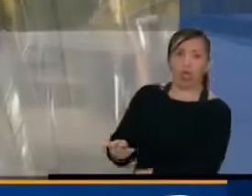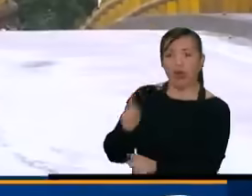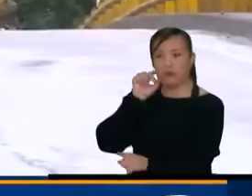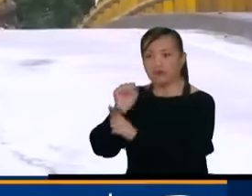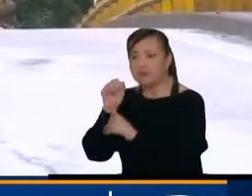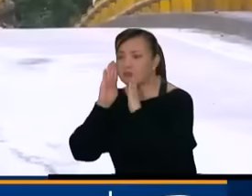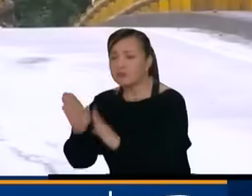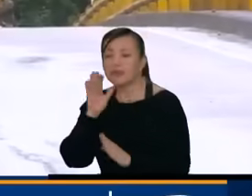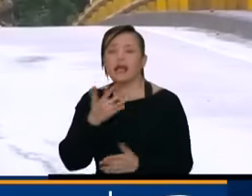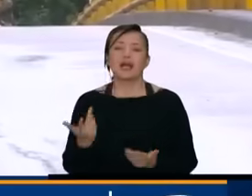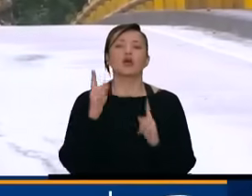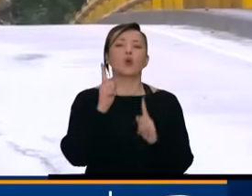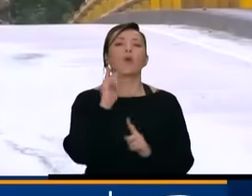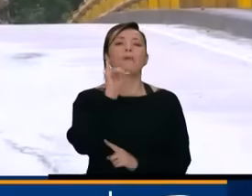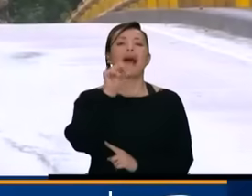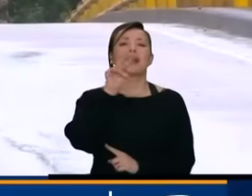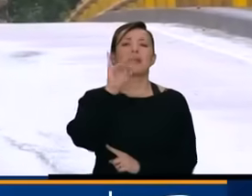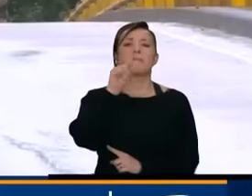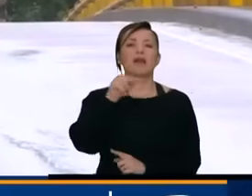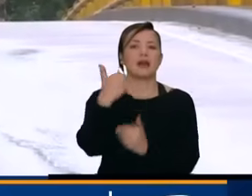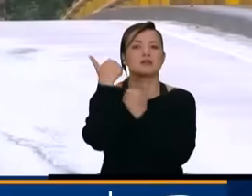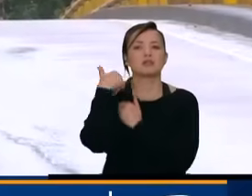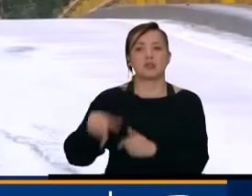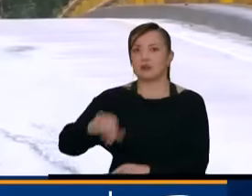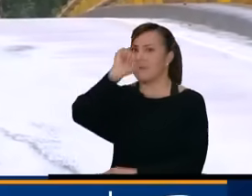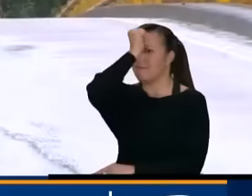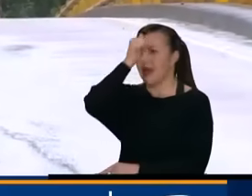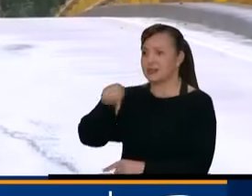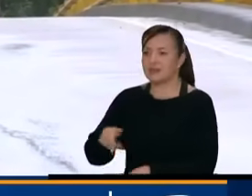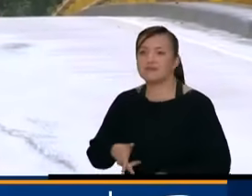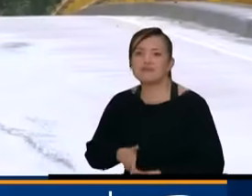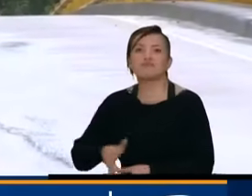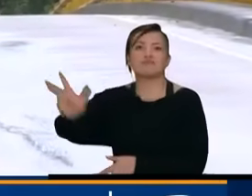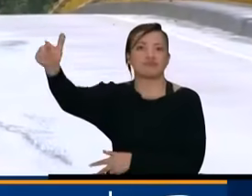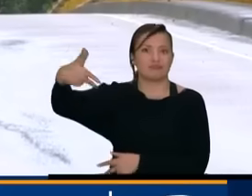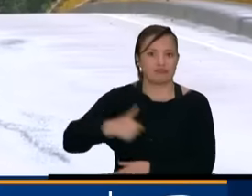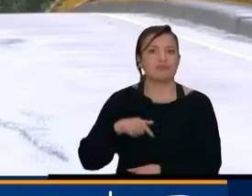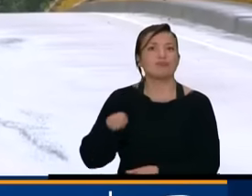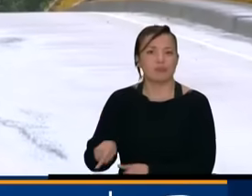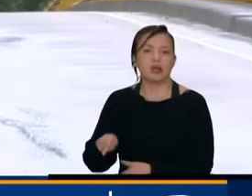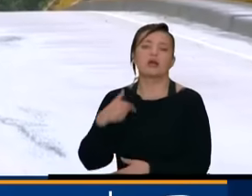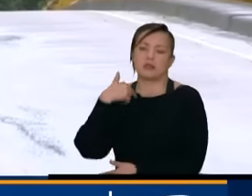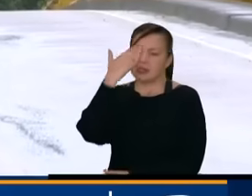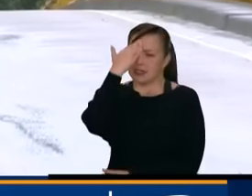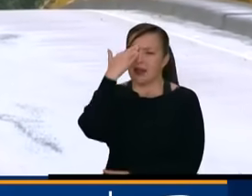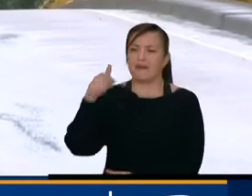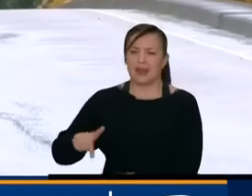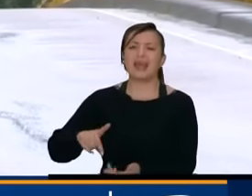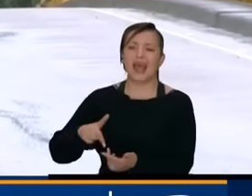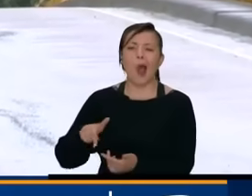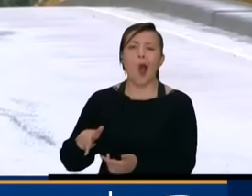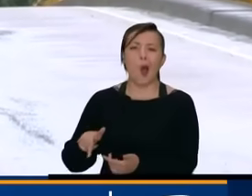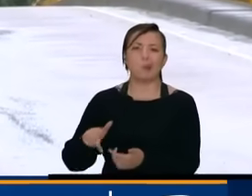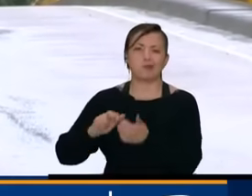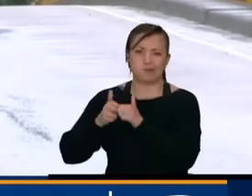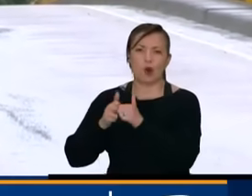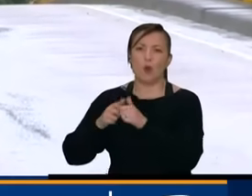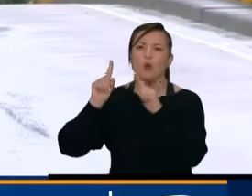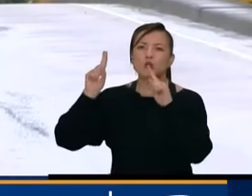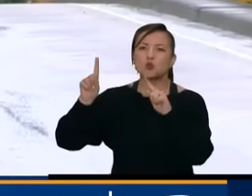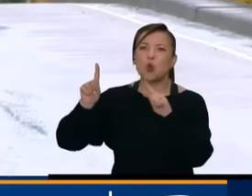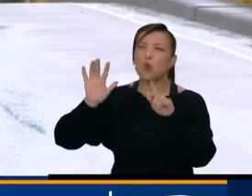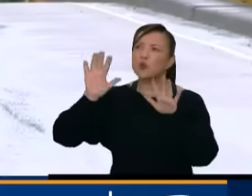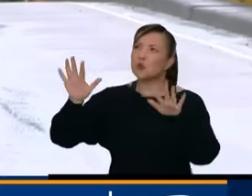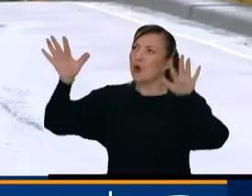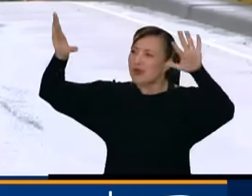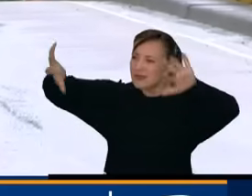a cargo del Envía, es una vía primaria. Una vía también que hemos sido muy conscientes en que tiene unos fallos geológicos